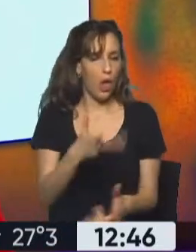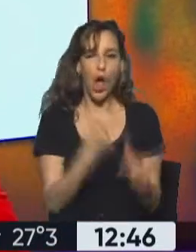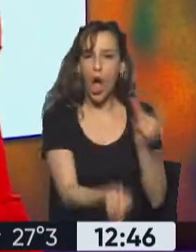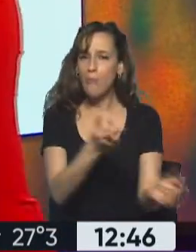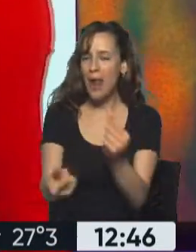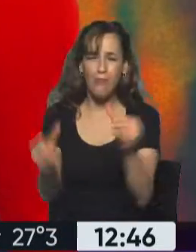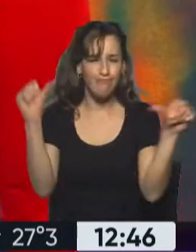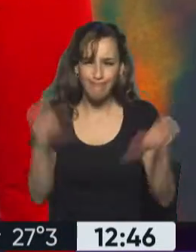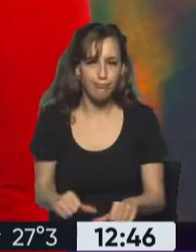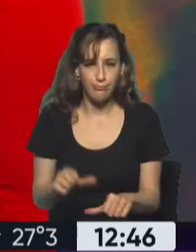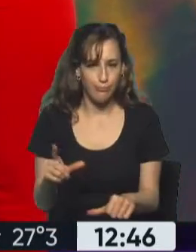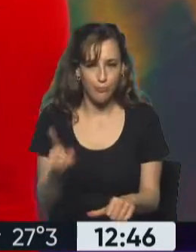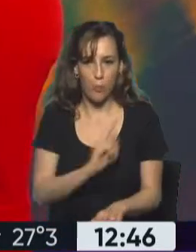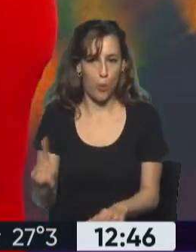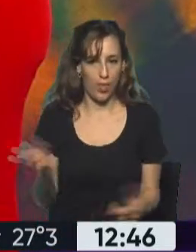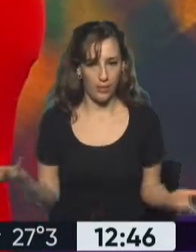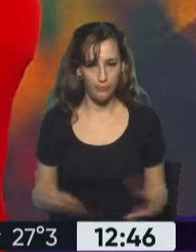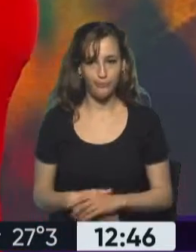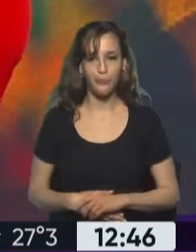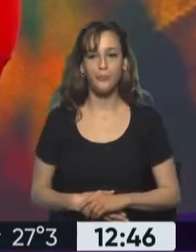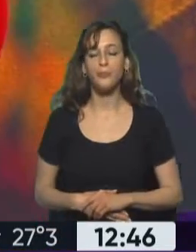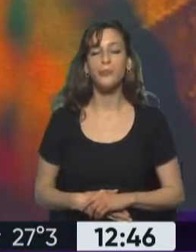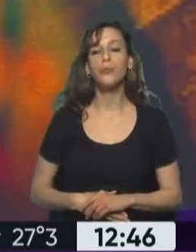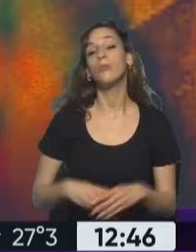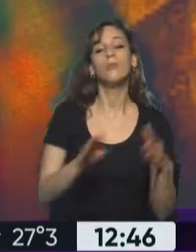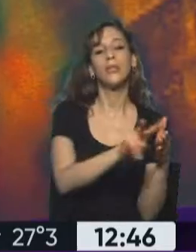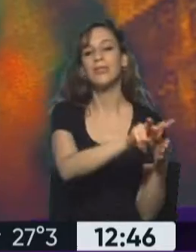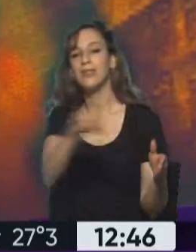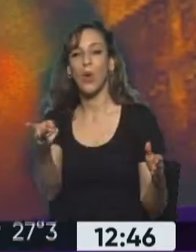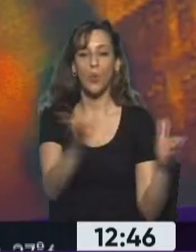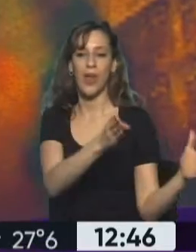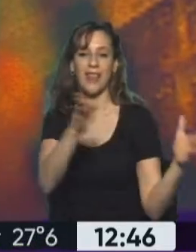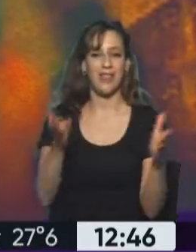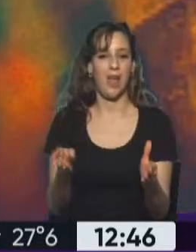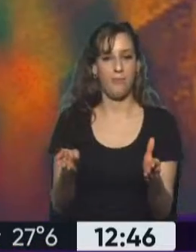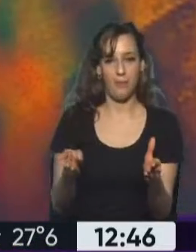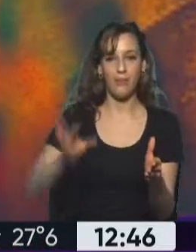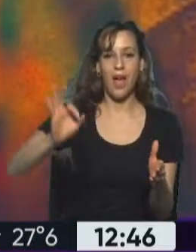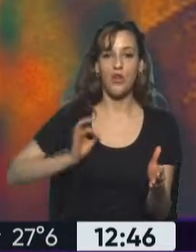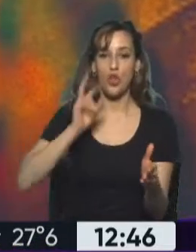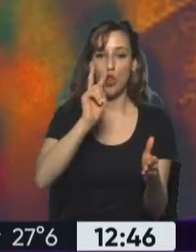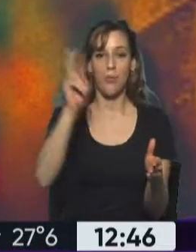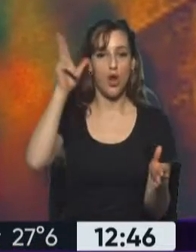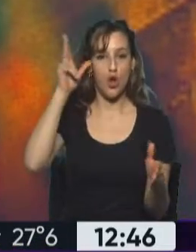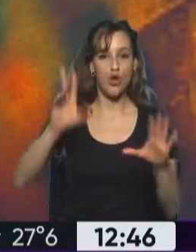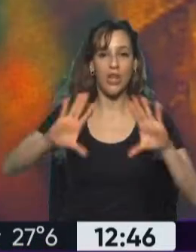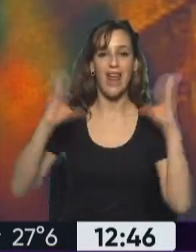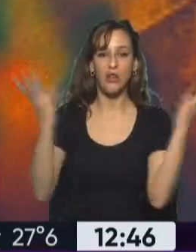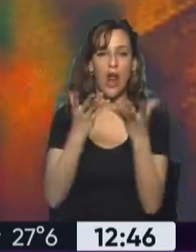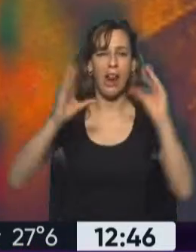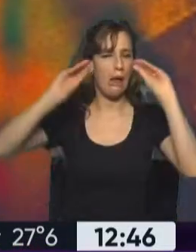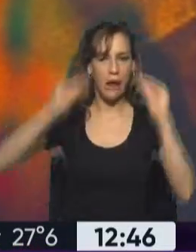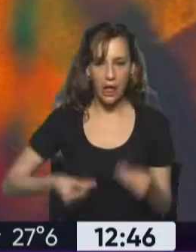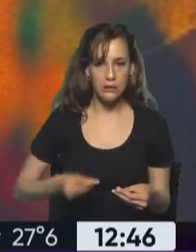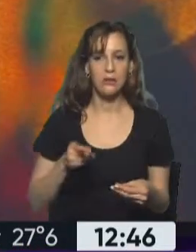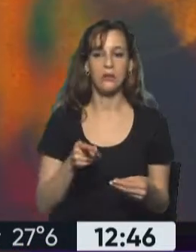una variable para poder apropiarse de ese excedente. Vamos a la segunda etapa, crisis internacional del 2008, del 2008 al 2011 tenemos una segunda